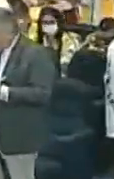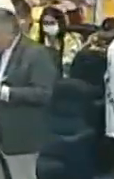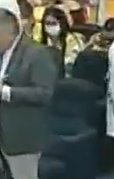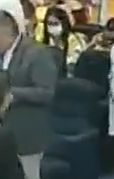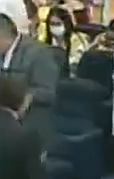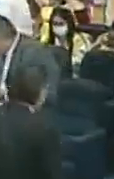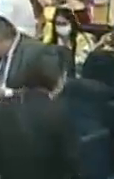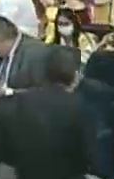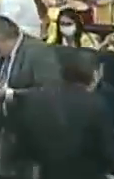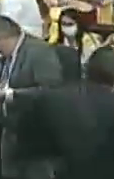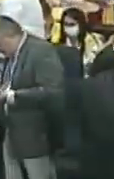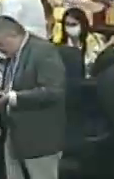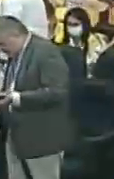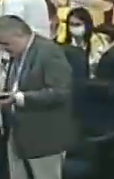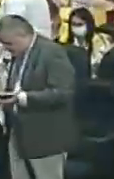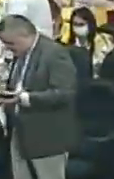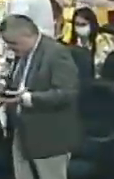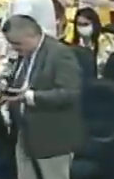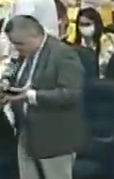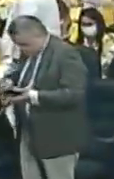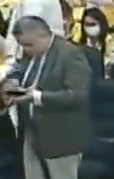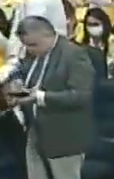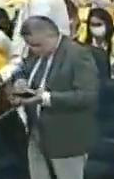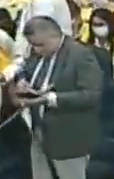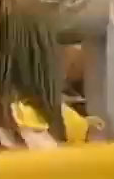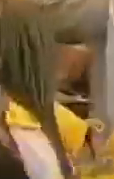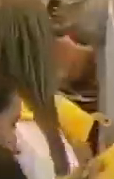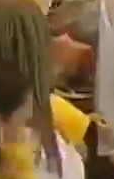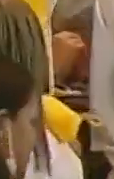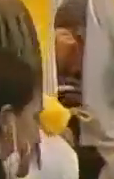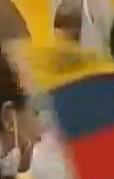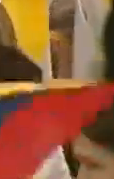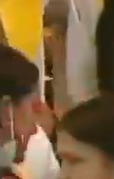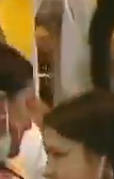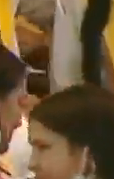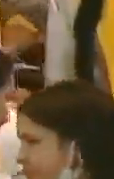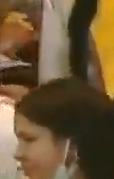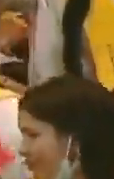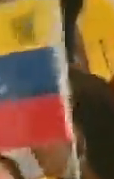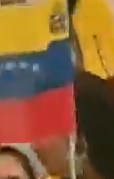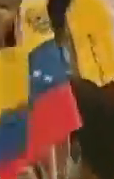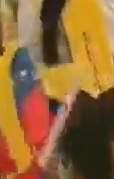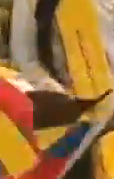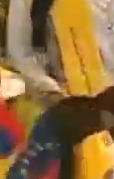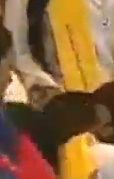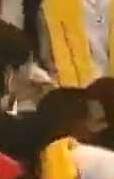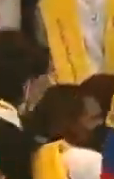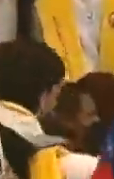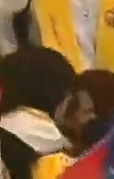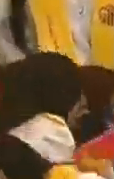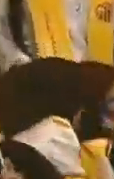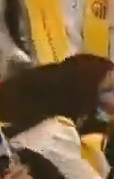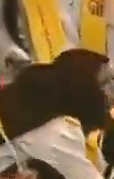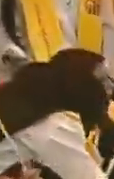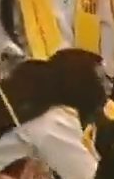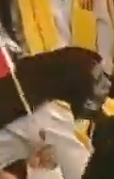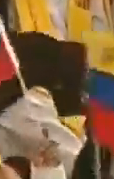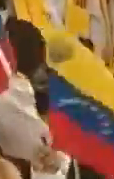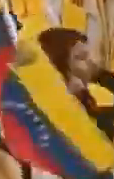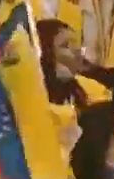ha referido el día de hoy con este acto de graduación de médicos y enfermeros especialistas que fortalecerán el